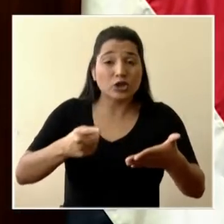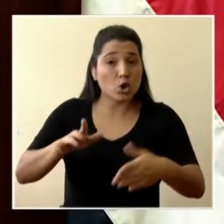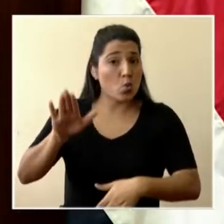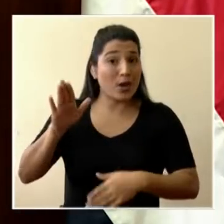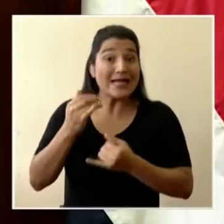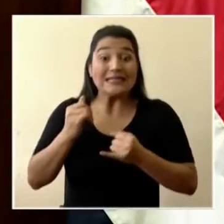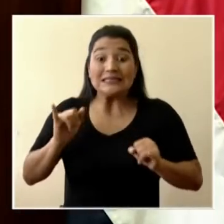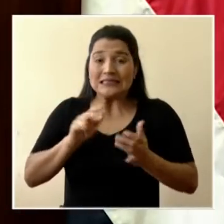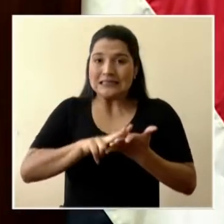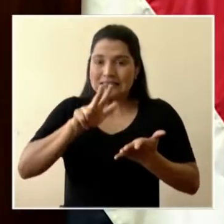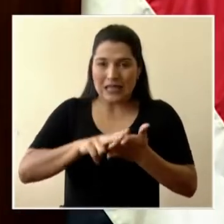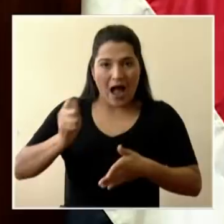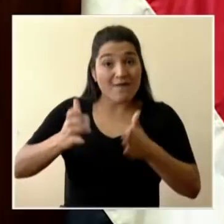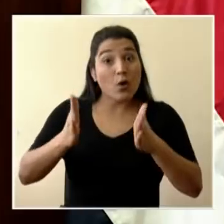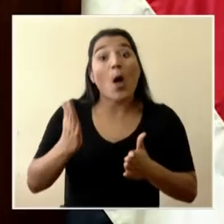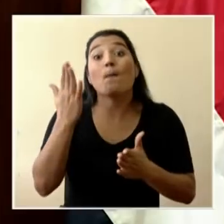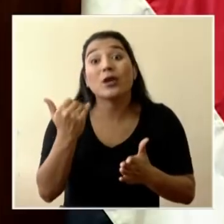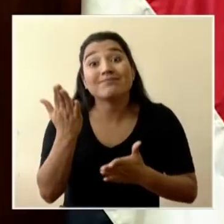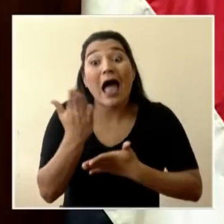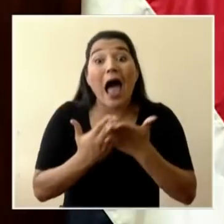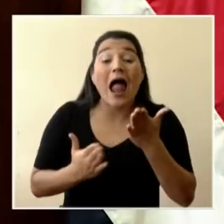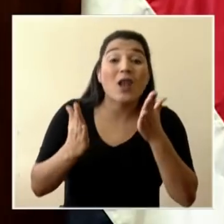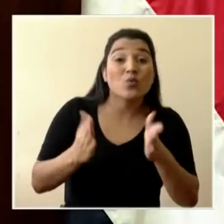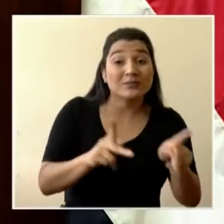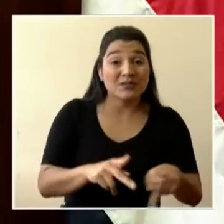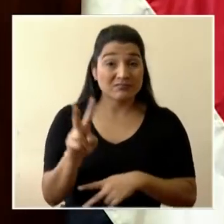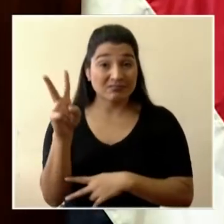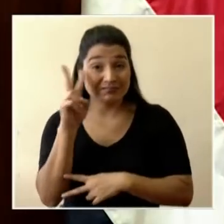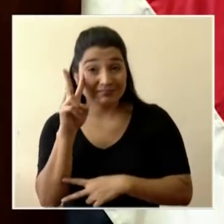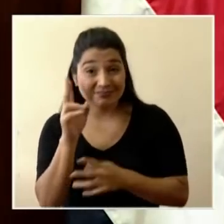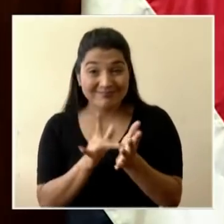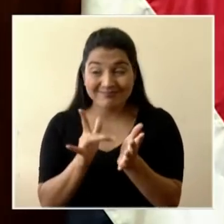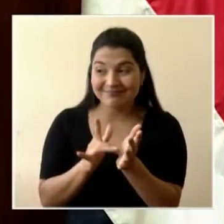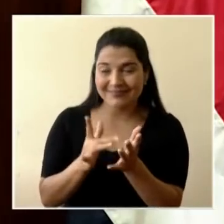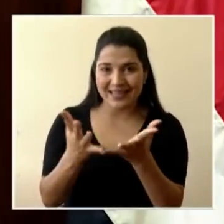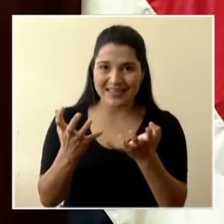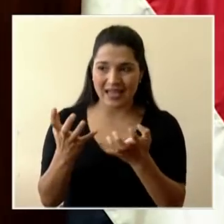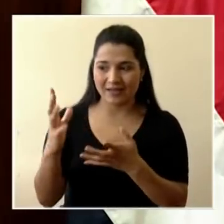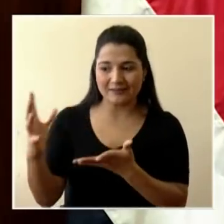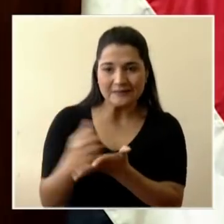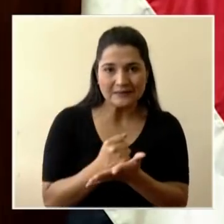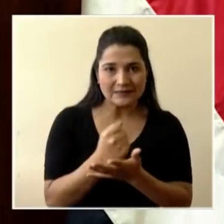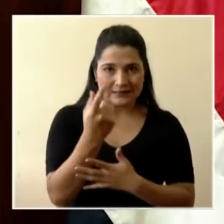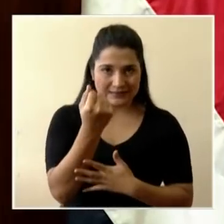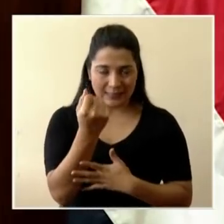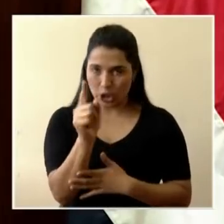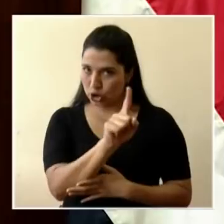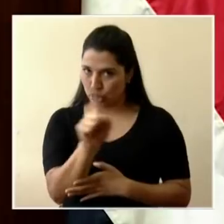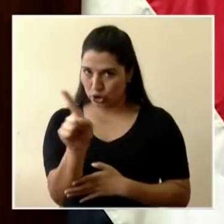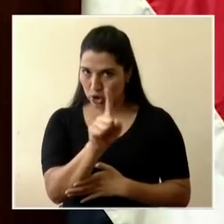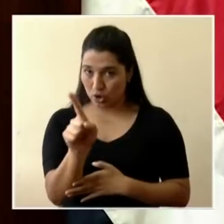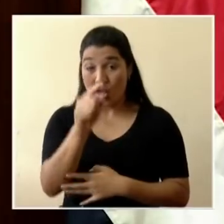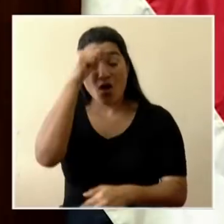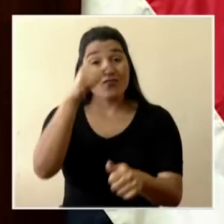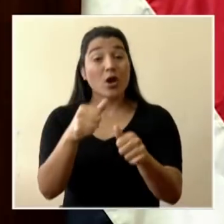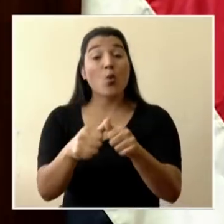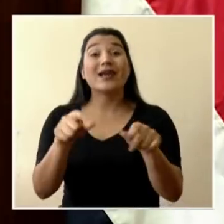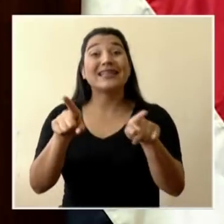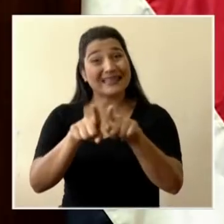tipo de ganancia económica, y la idea es no ser víctima de fraudes. Recordemos que también han existido fraudes con